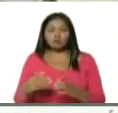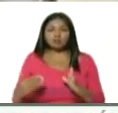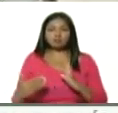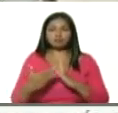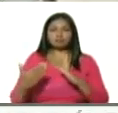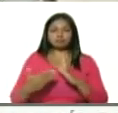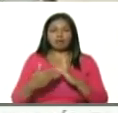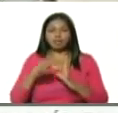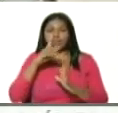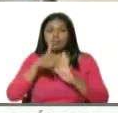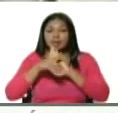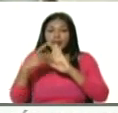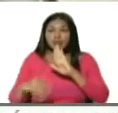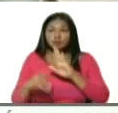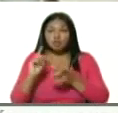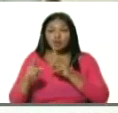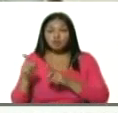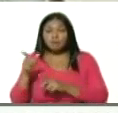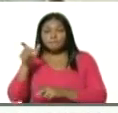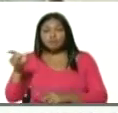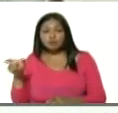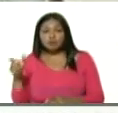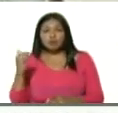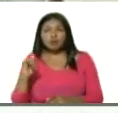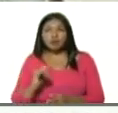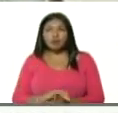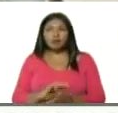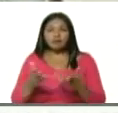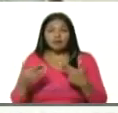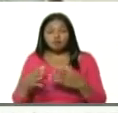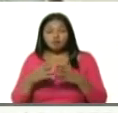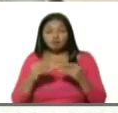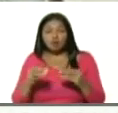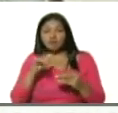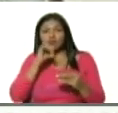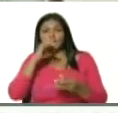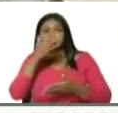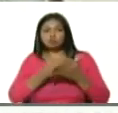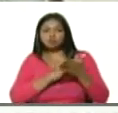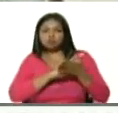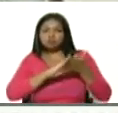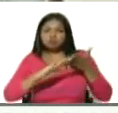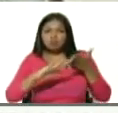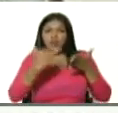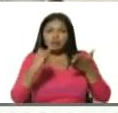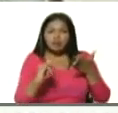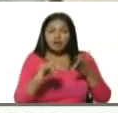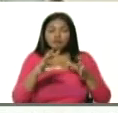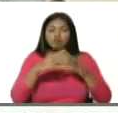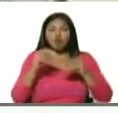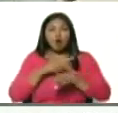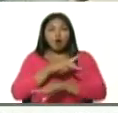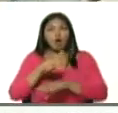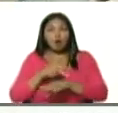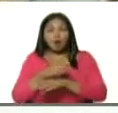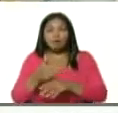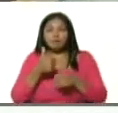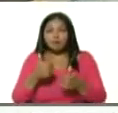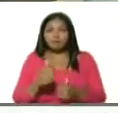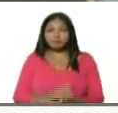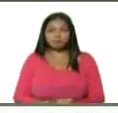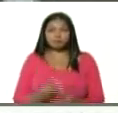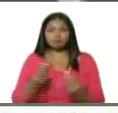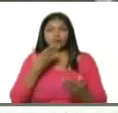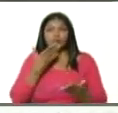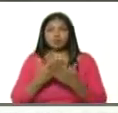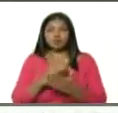obstruyendo el derecho que tienen los suscriptores y las suscriptoras a recibir todos los canales que aparecen en la parrilla en todos los horarios de manera eficiente. Muchísimas gracias.